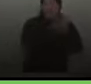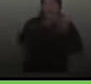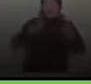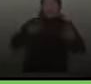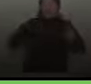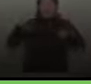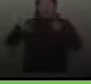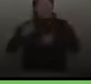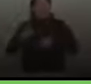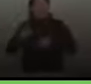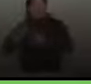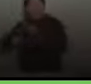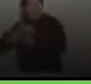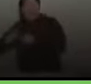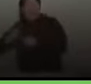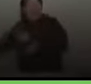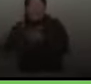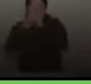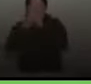la contraria.